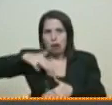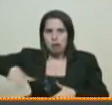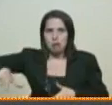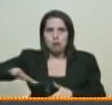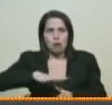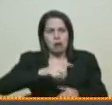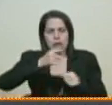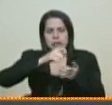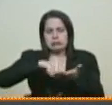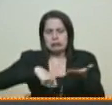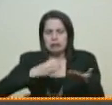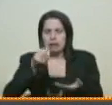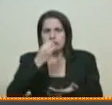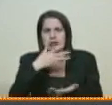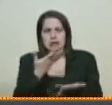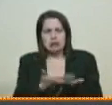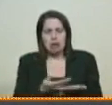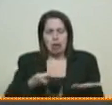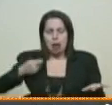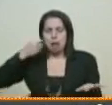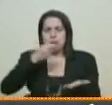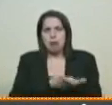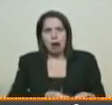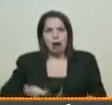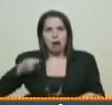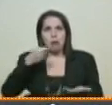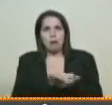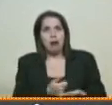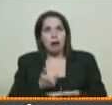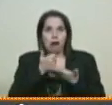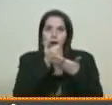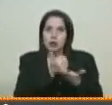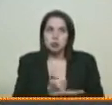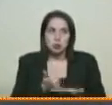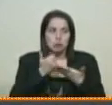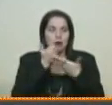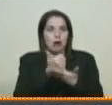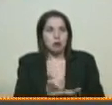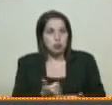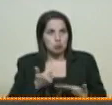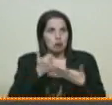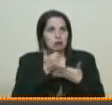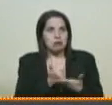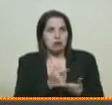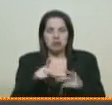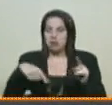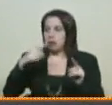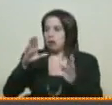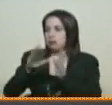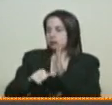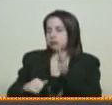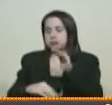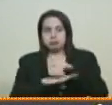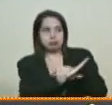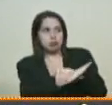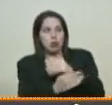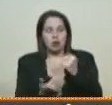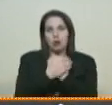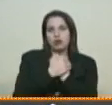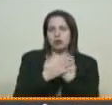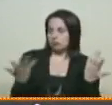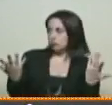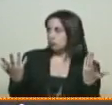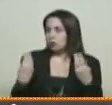estatiques, en sus ingresos permanentes. Y después le esconden el dinero a la gente para hacerle la